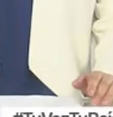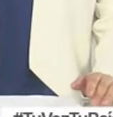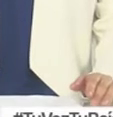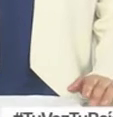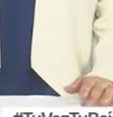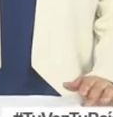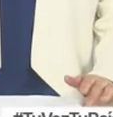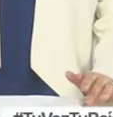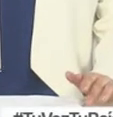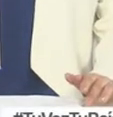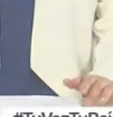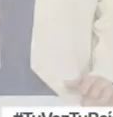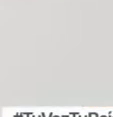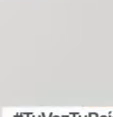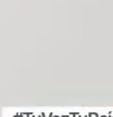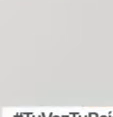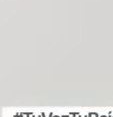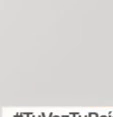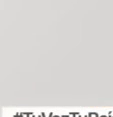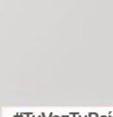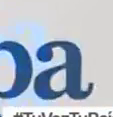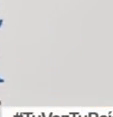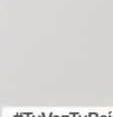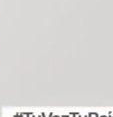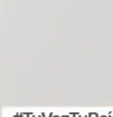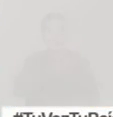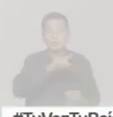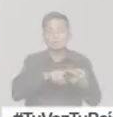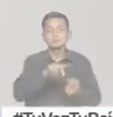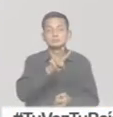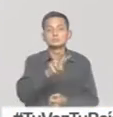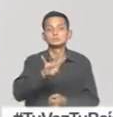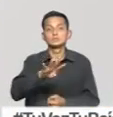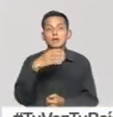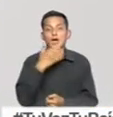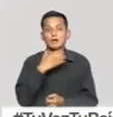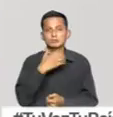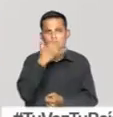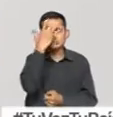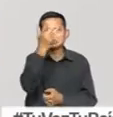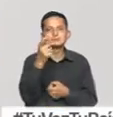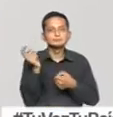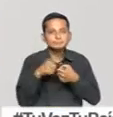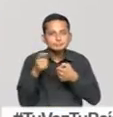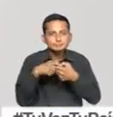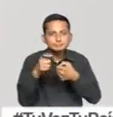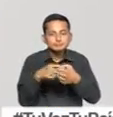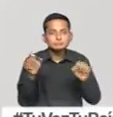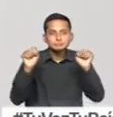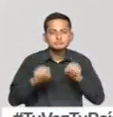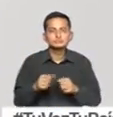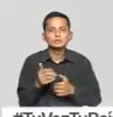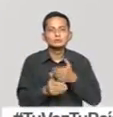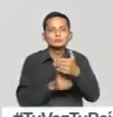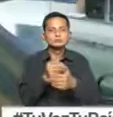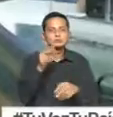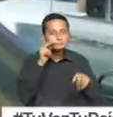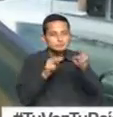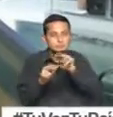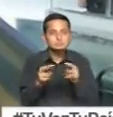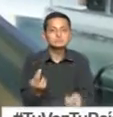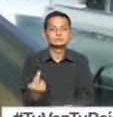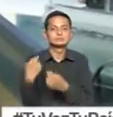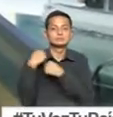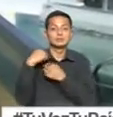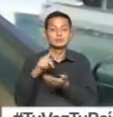Social convocó a la ciudadanía desde lunes hasta el 24 de agosto para inscribirse como veedores del proceso de designación